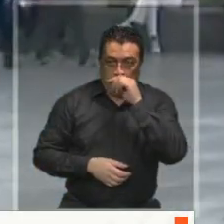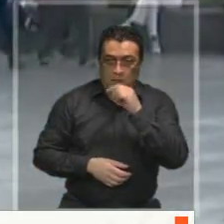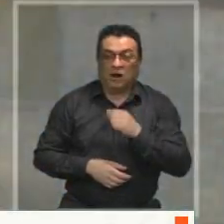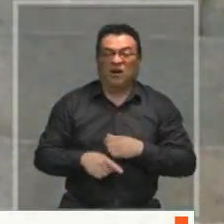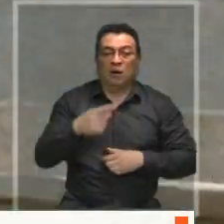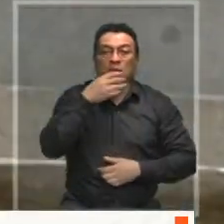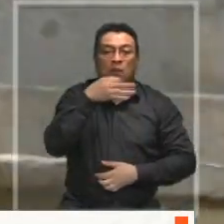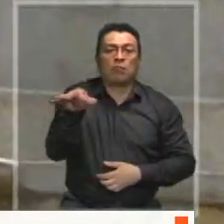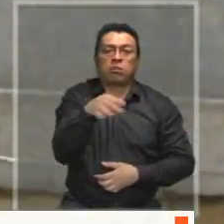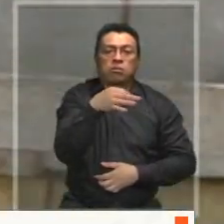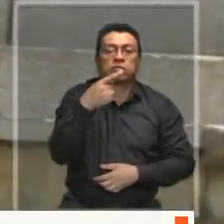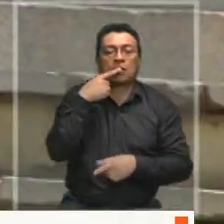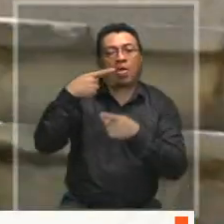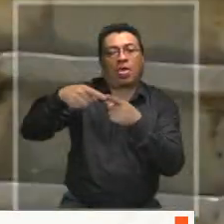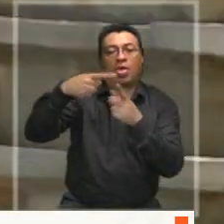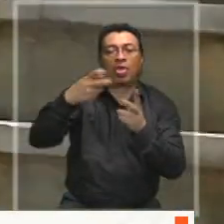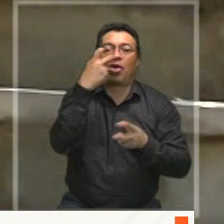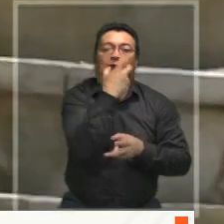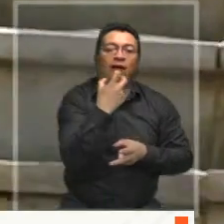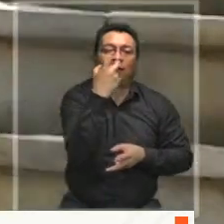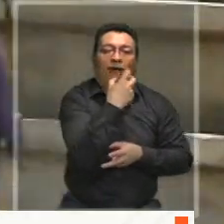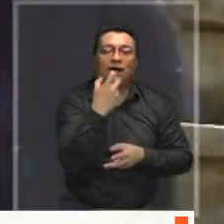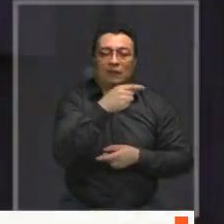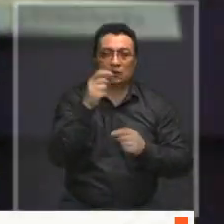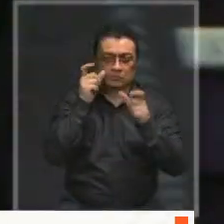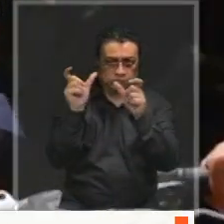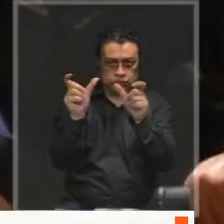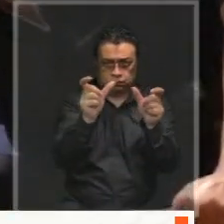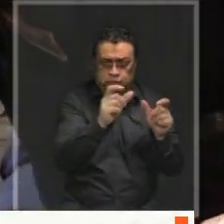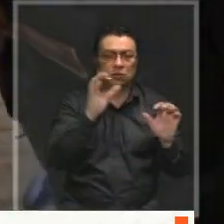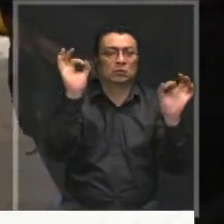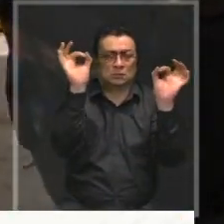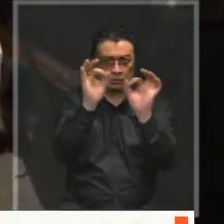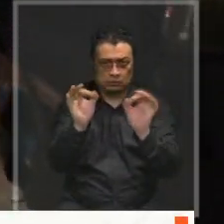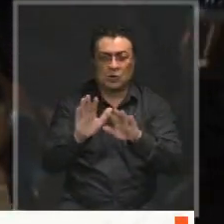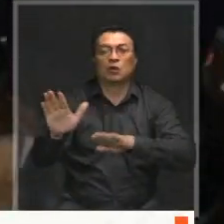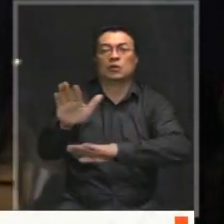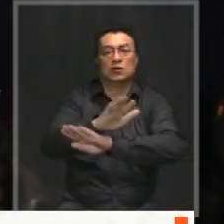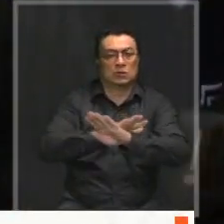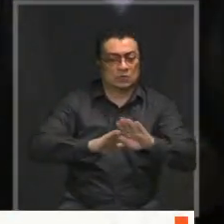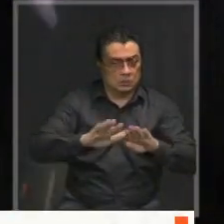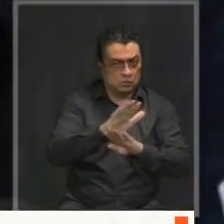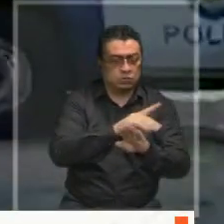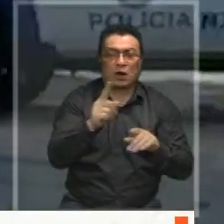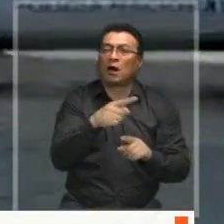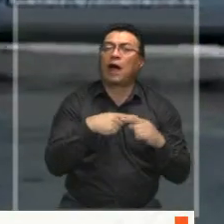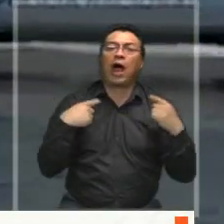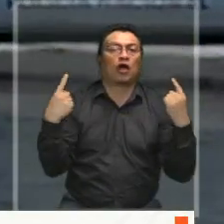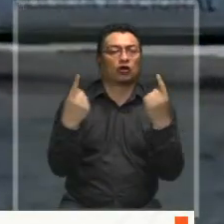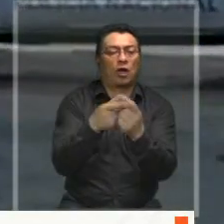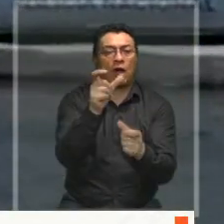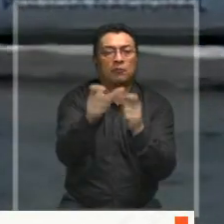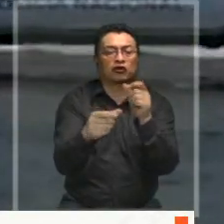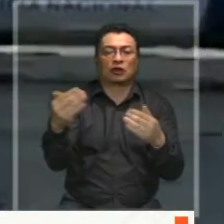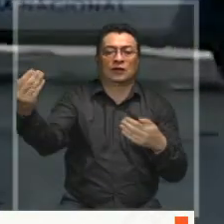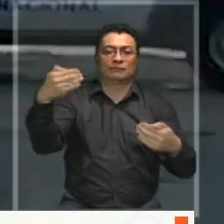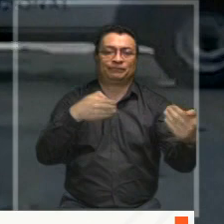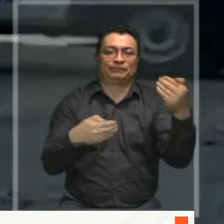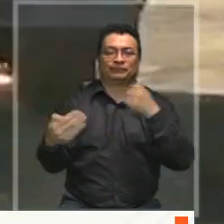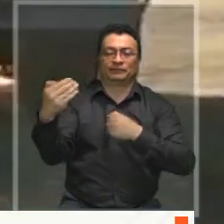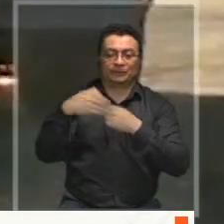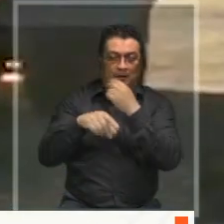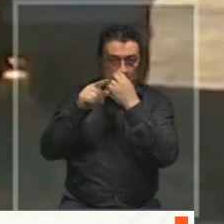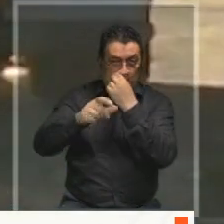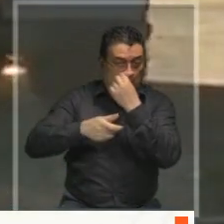Hablan diferentes idiomas, patrullan, fiscalizan, orientan y protegen la integridad de todo visitante. Son